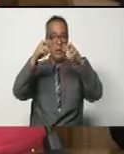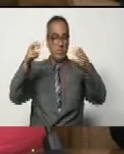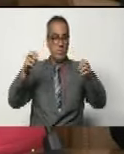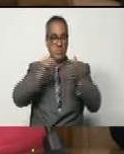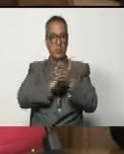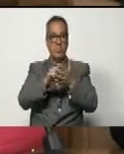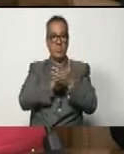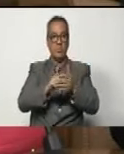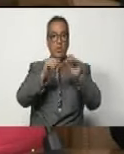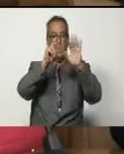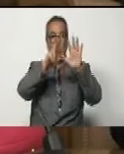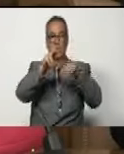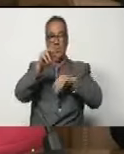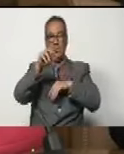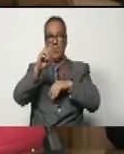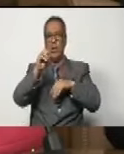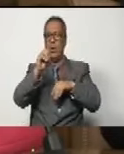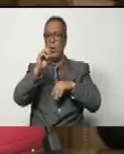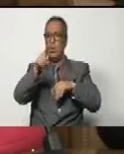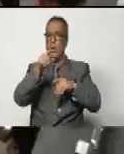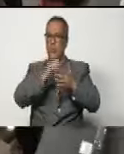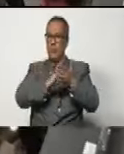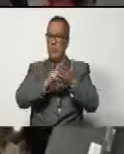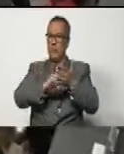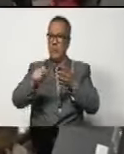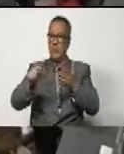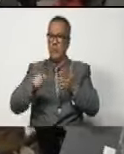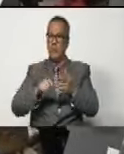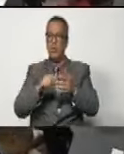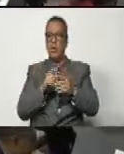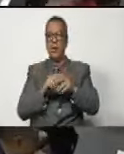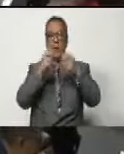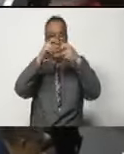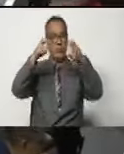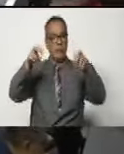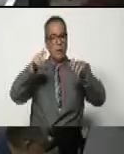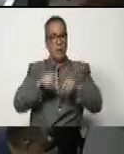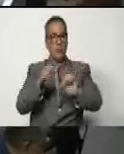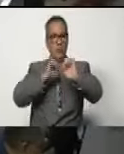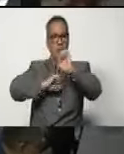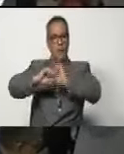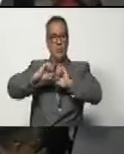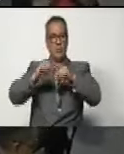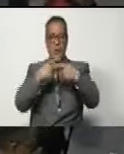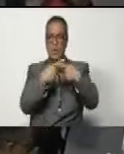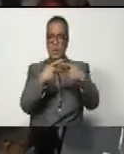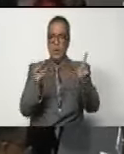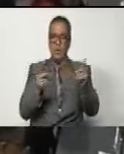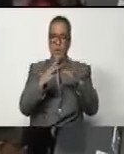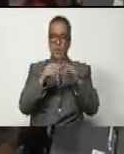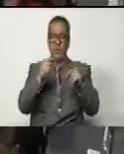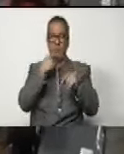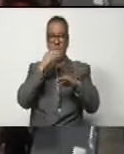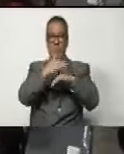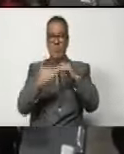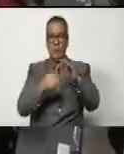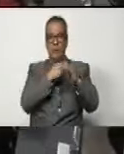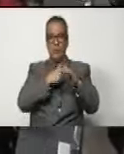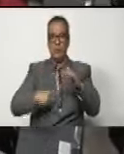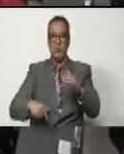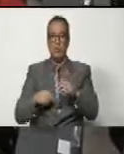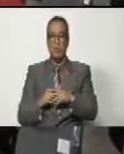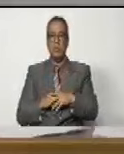del artículo 80, el cual queda redactado en los siguientes términos. Epígrafe, Defensoría del Pueblo. Es todo, ciudadano